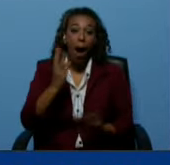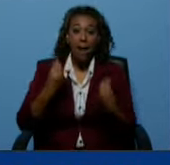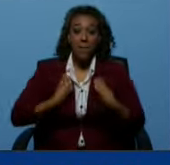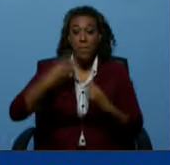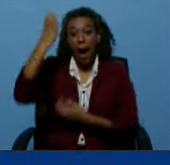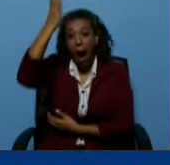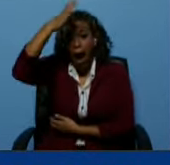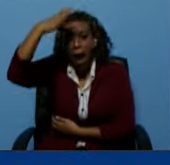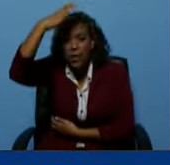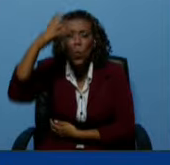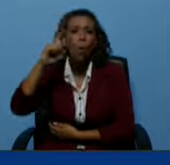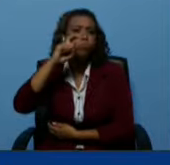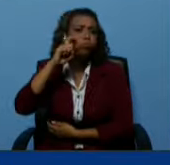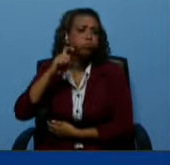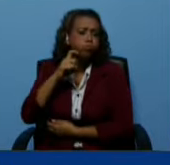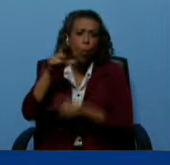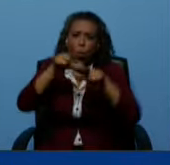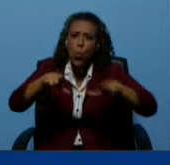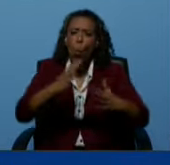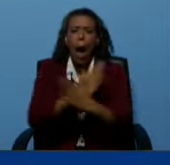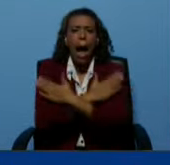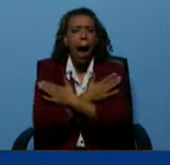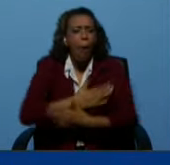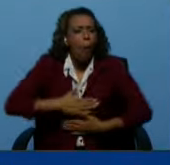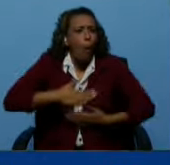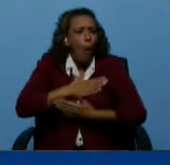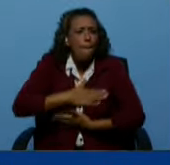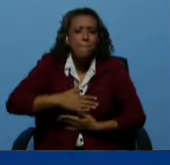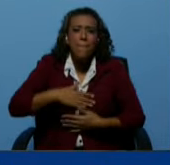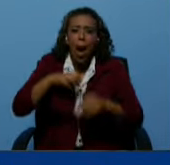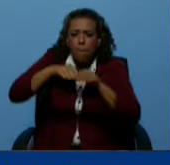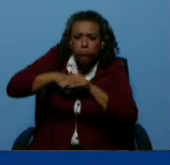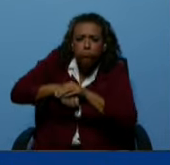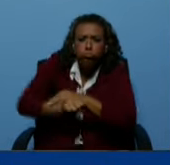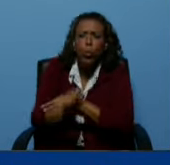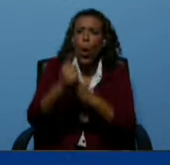Caricuao van a tener su hospital